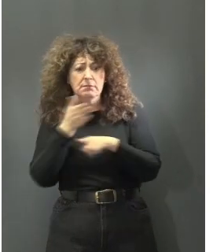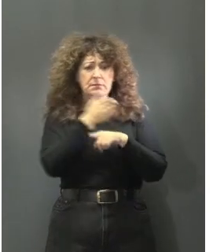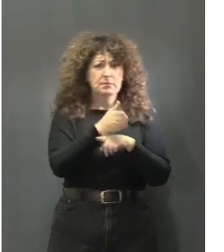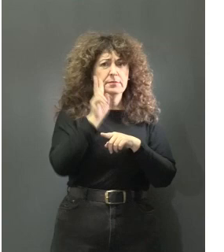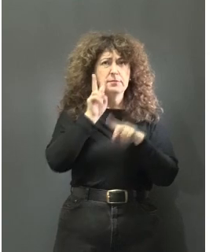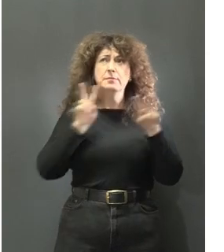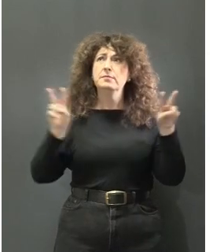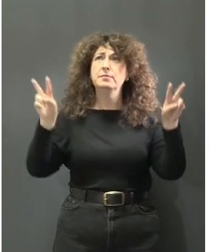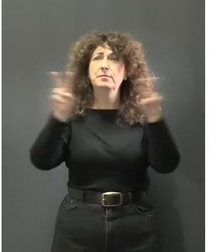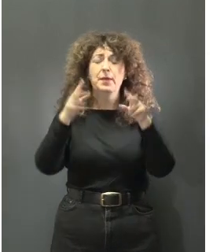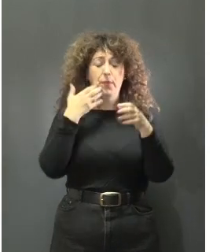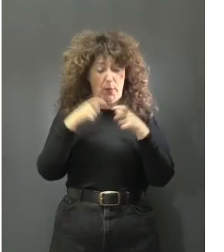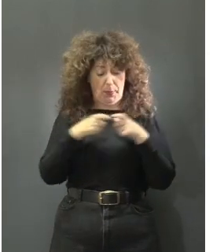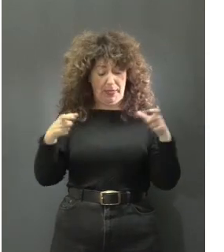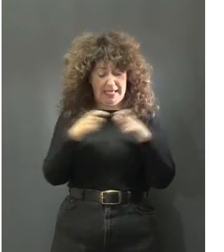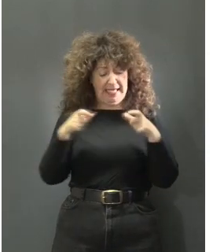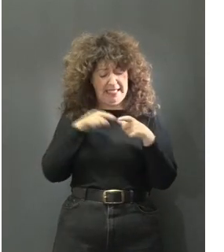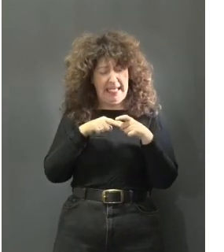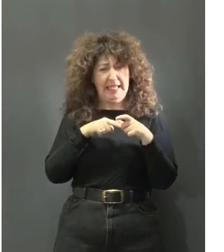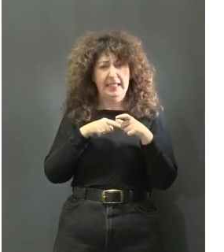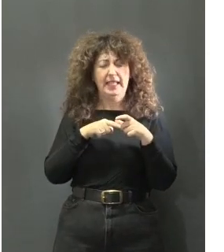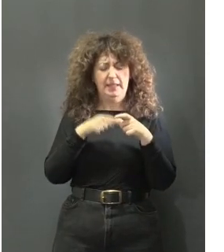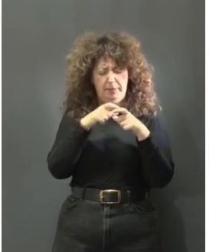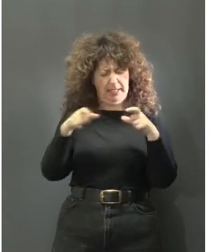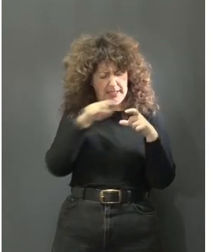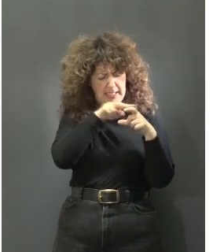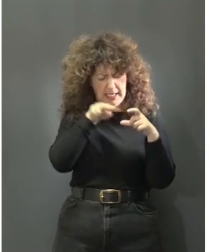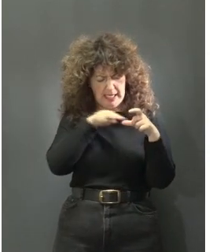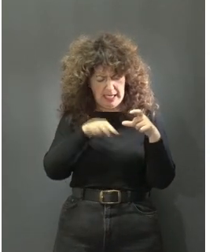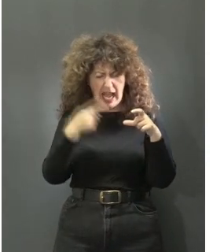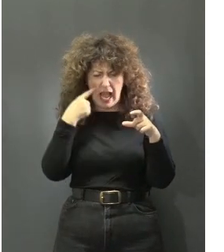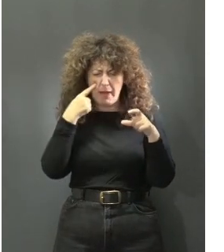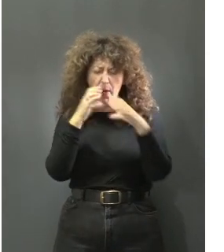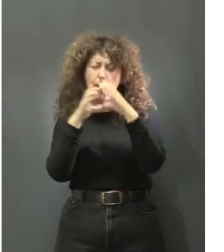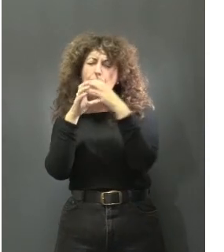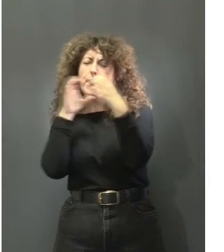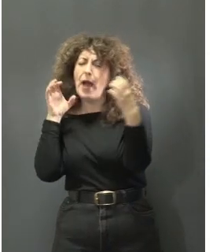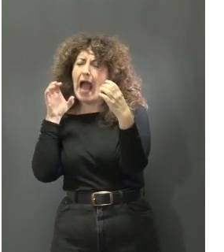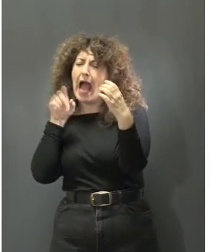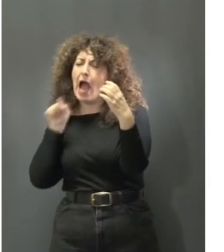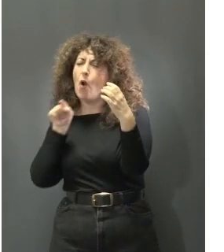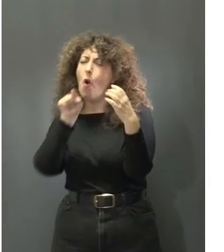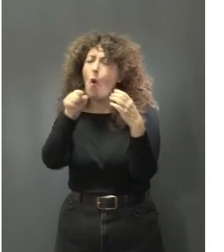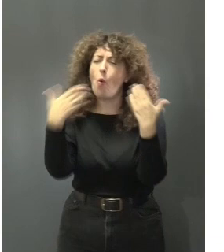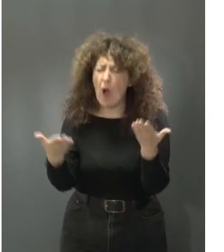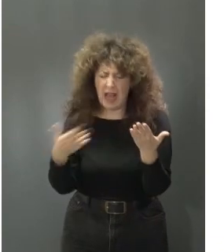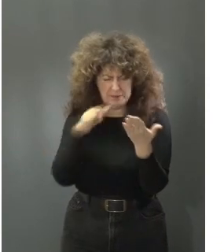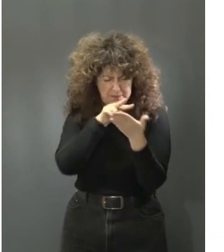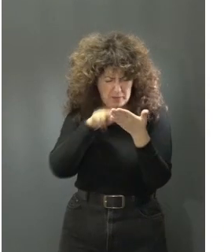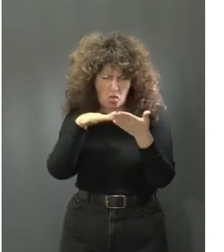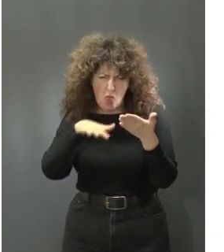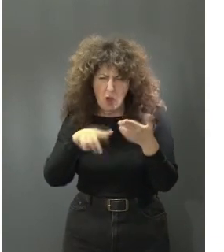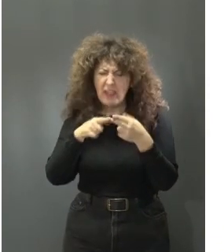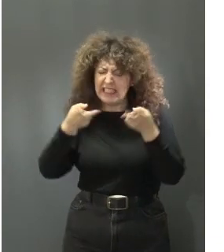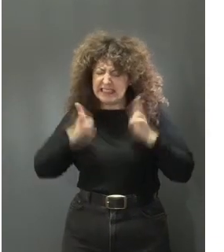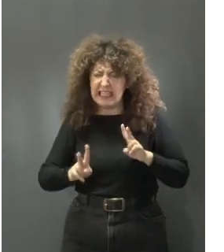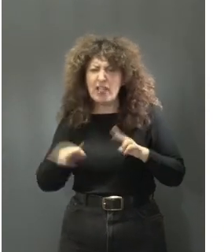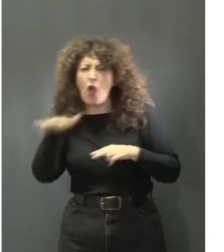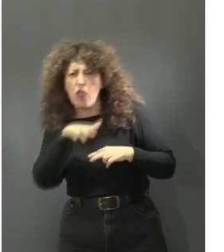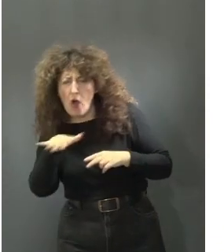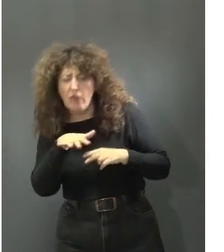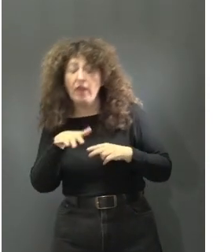miras tu billete y te cuesta trabajo entender a qué vagón tienes que ir, dónde sentarte, o si miras y